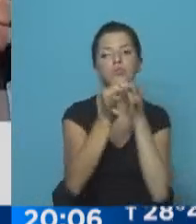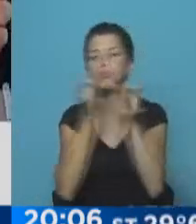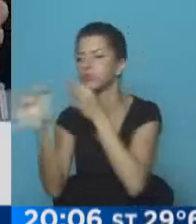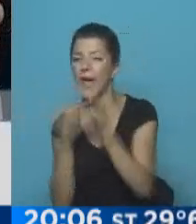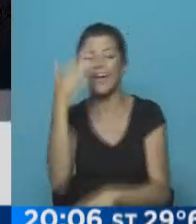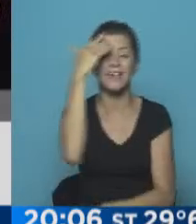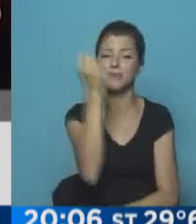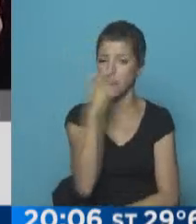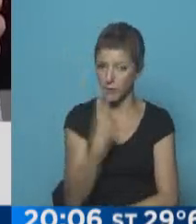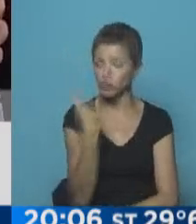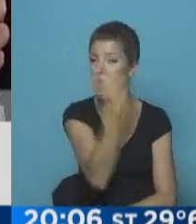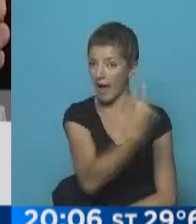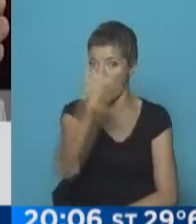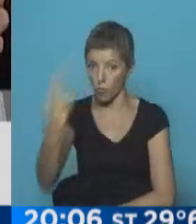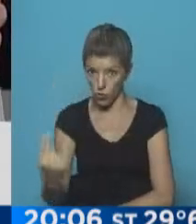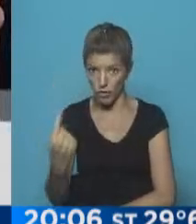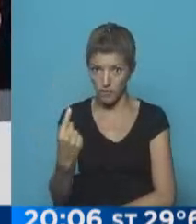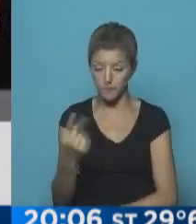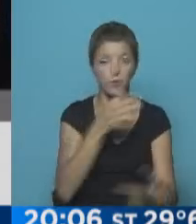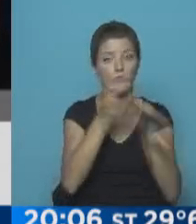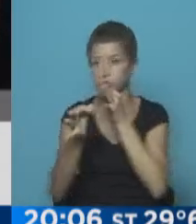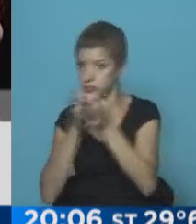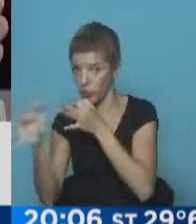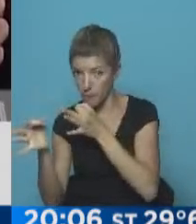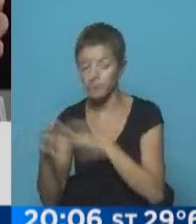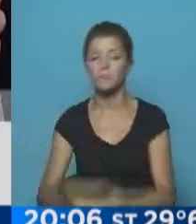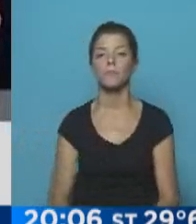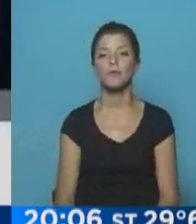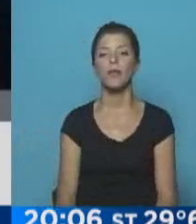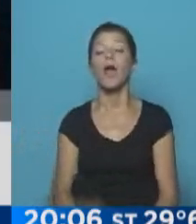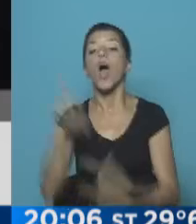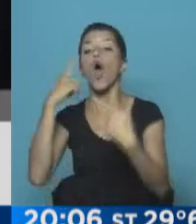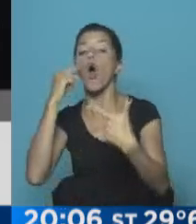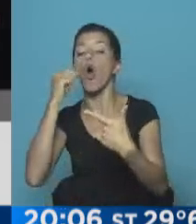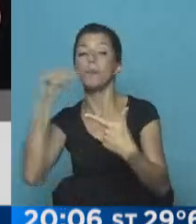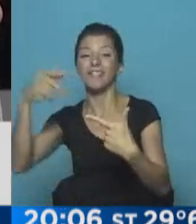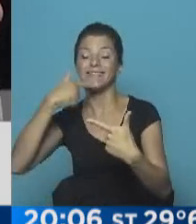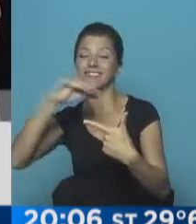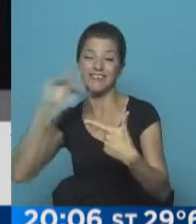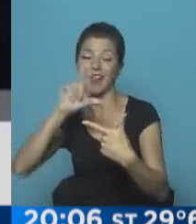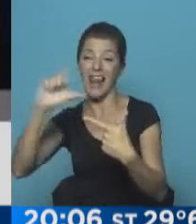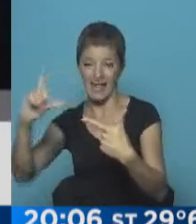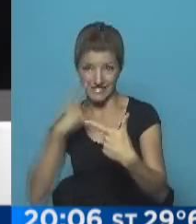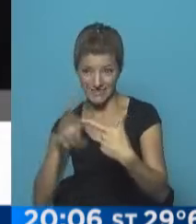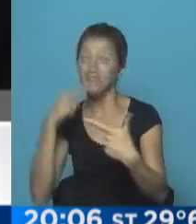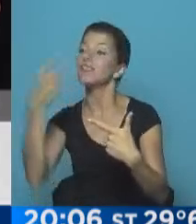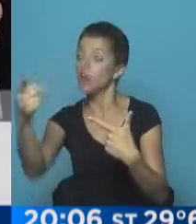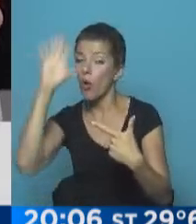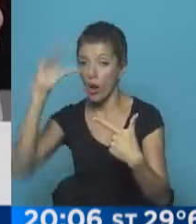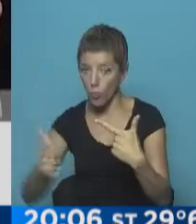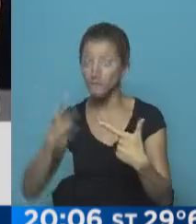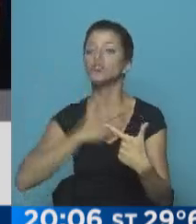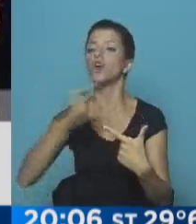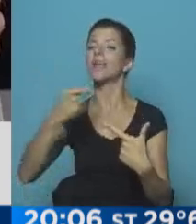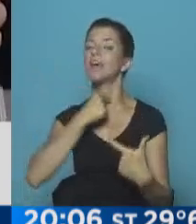15 minutos cada una, y en una de las cuales Víctor Esquilachi le habría manifestado al juez federal Sergio Torres: quiero